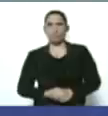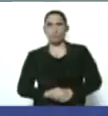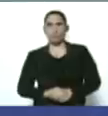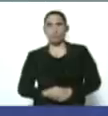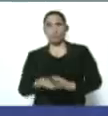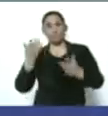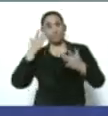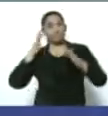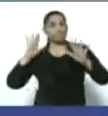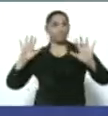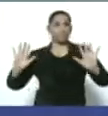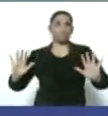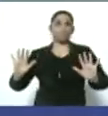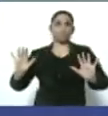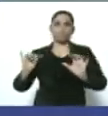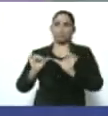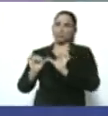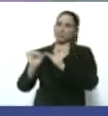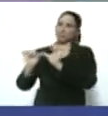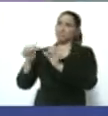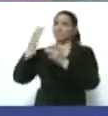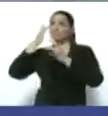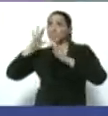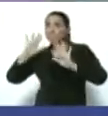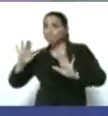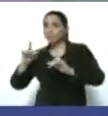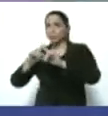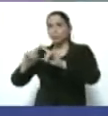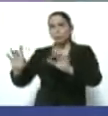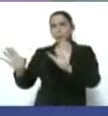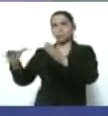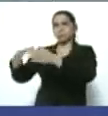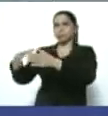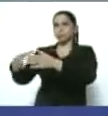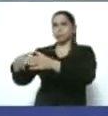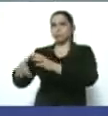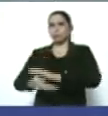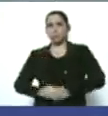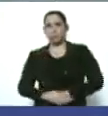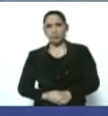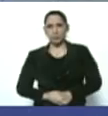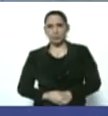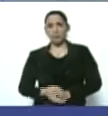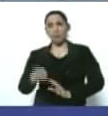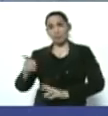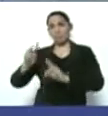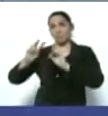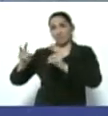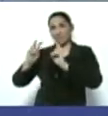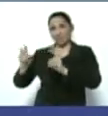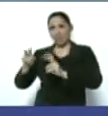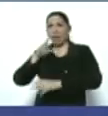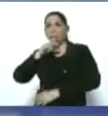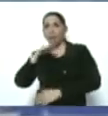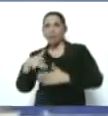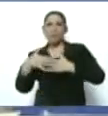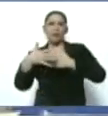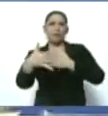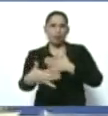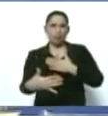van a seguir intentando con otros grupos. Y de ese tema hablaremos más adelante, otros